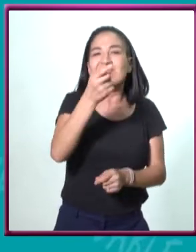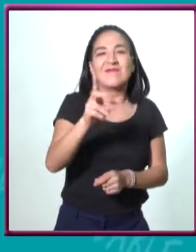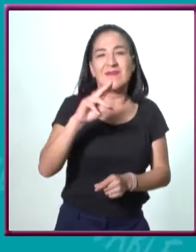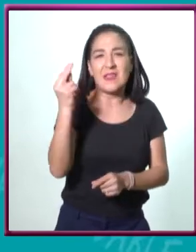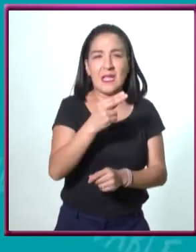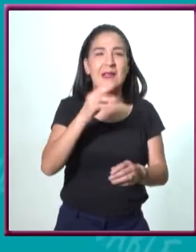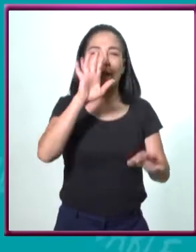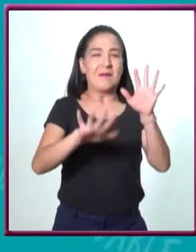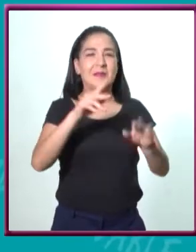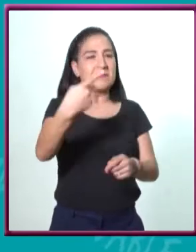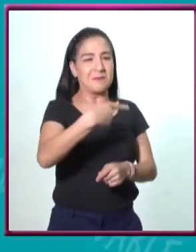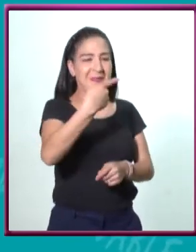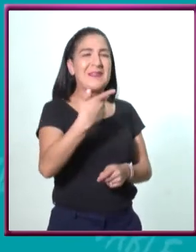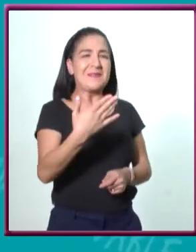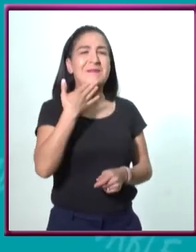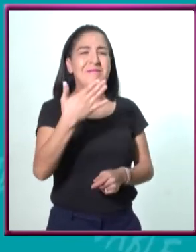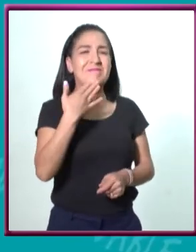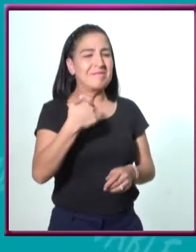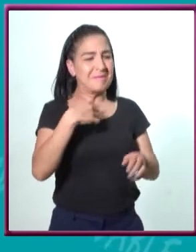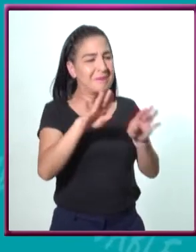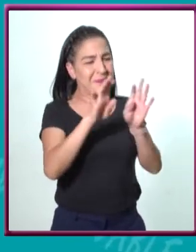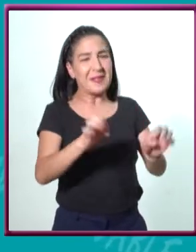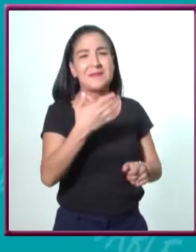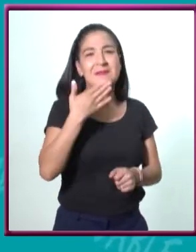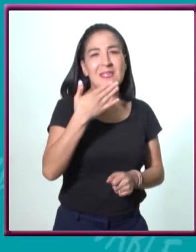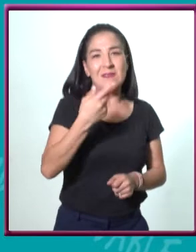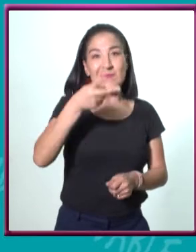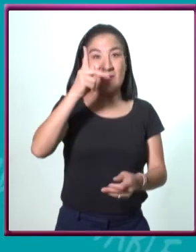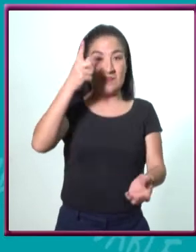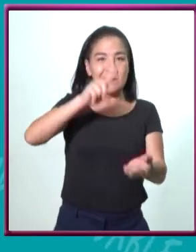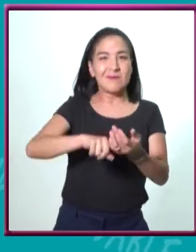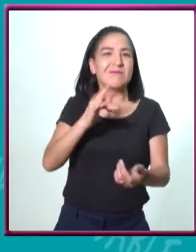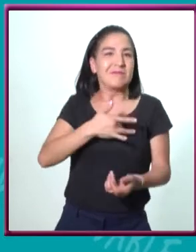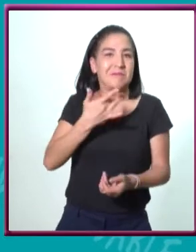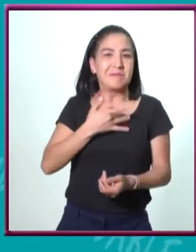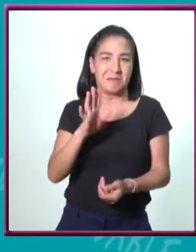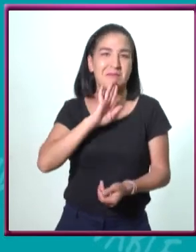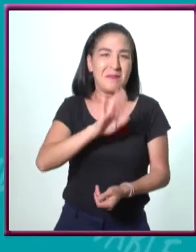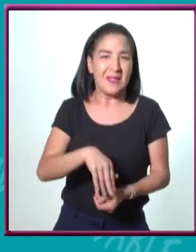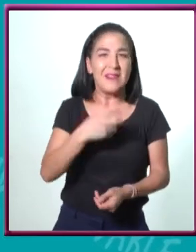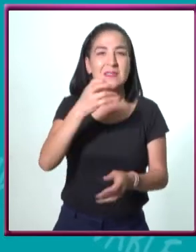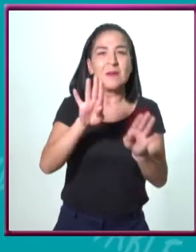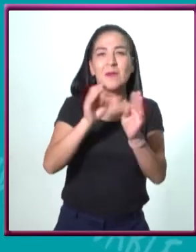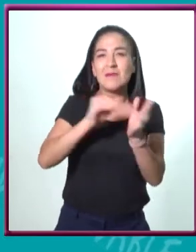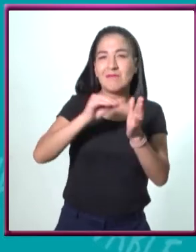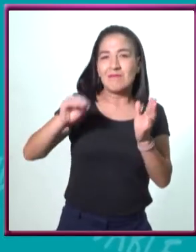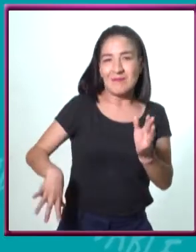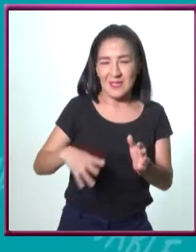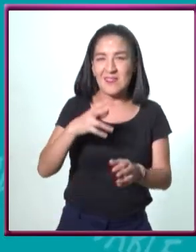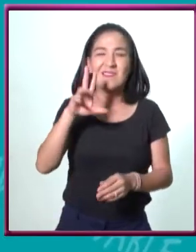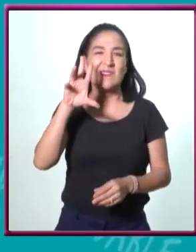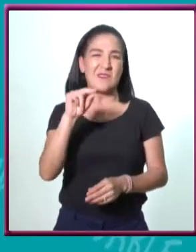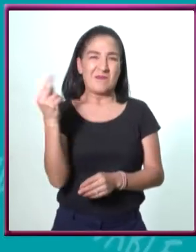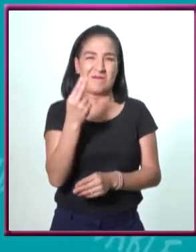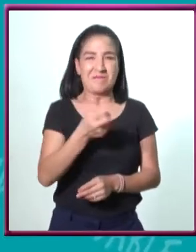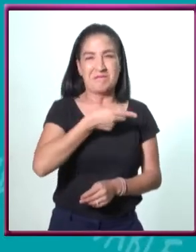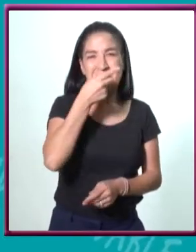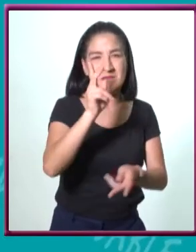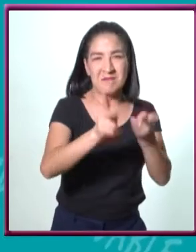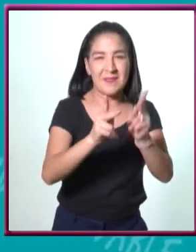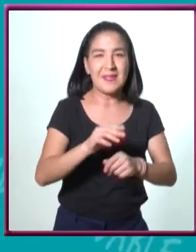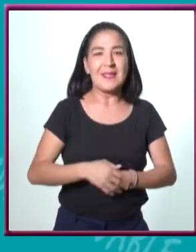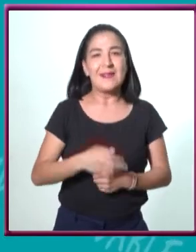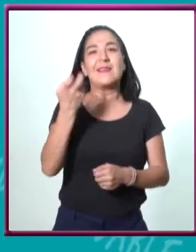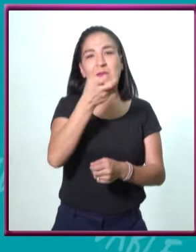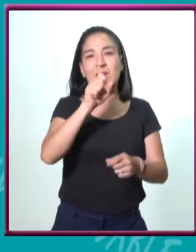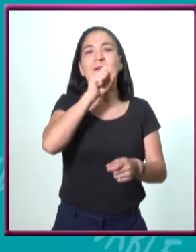preguntan cómo estamos y respondemos bien, aunque en realidad no sea así. Sencillamente no deseamos hablar de eso.